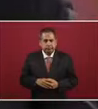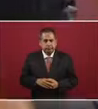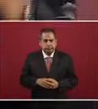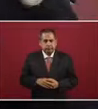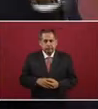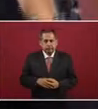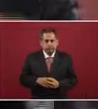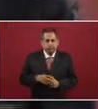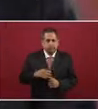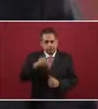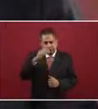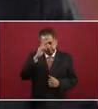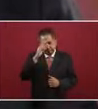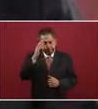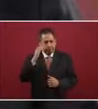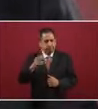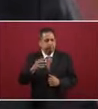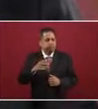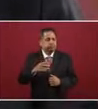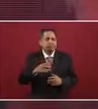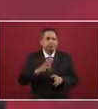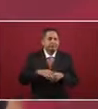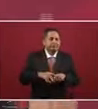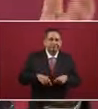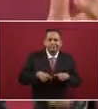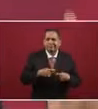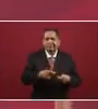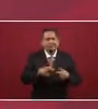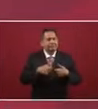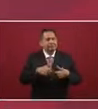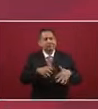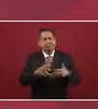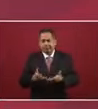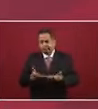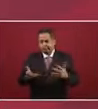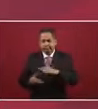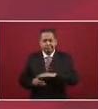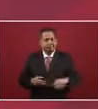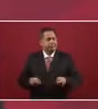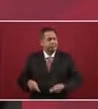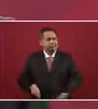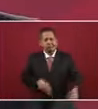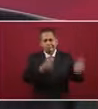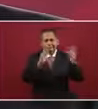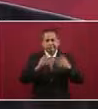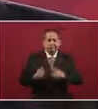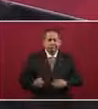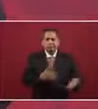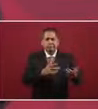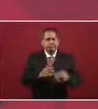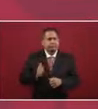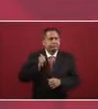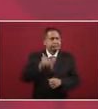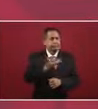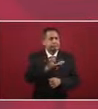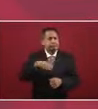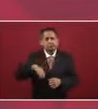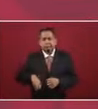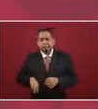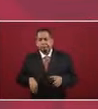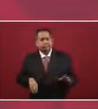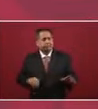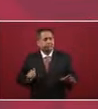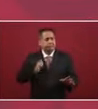se está entregando el país, están haciendo su agosto,